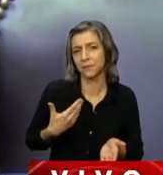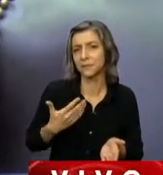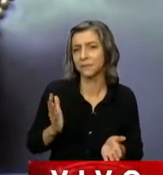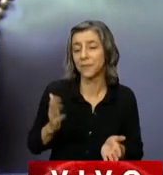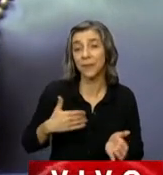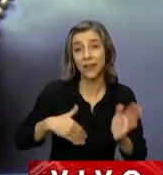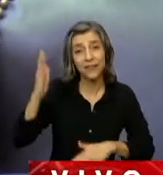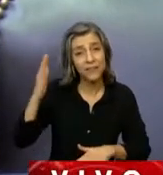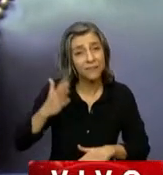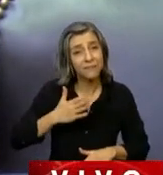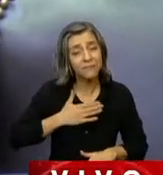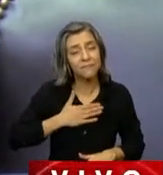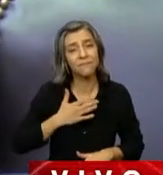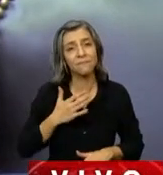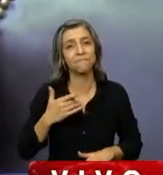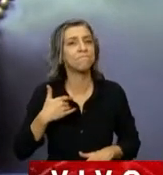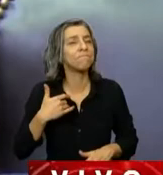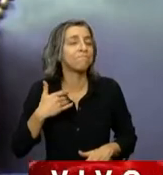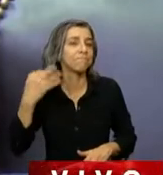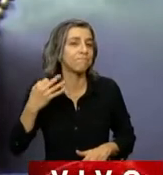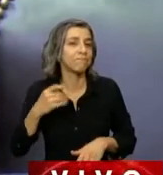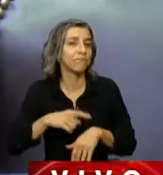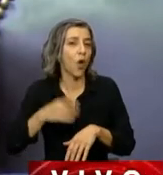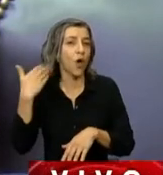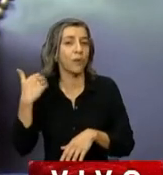fundamentalmente, yo escuchaba al diputado